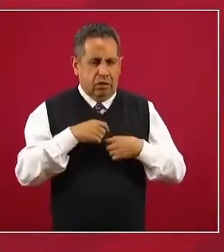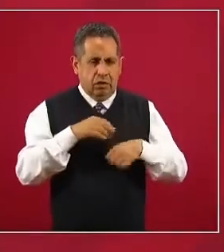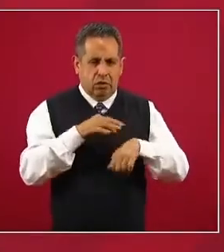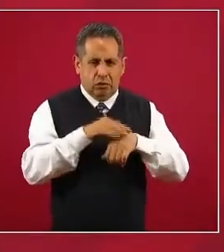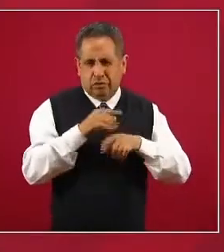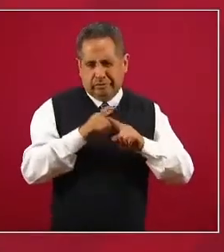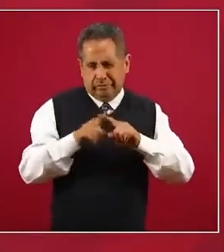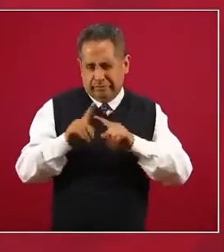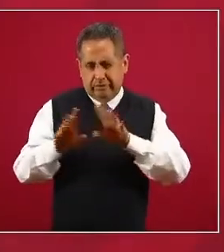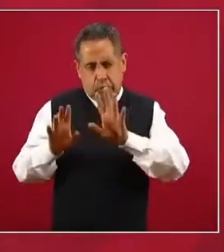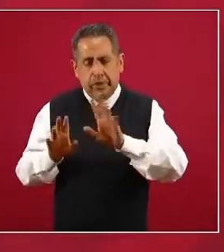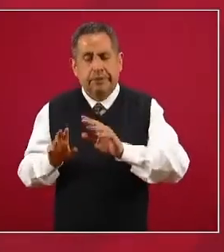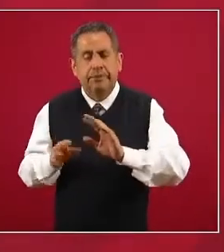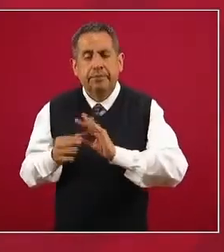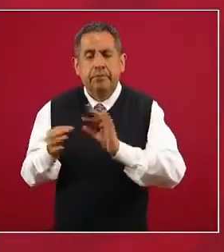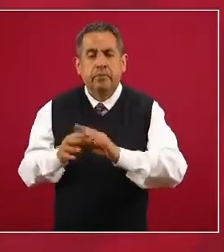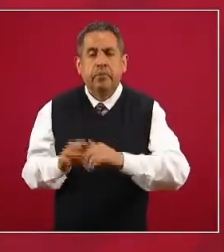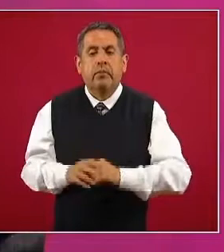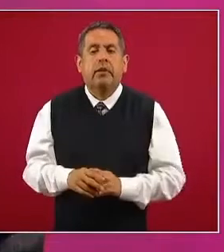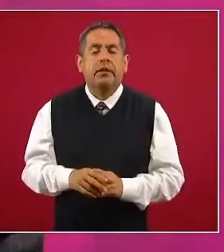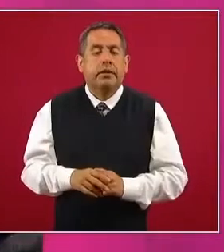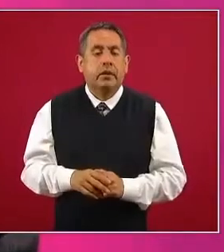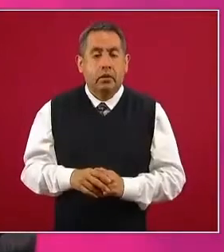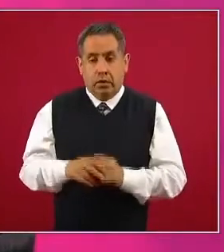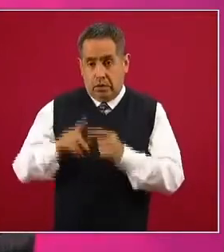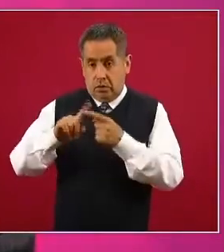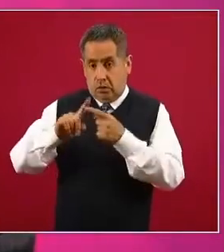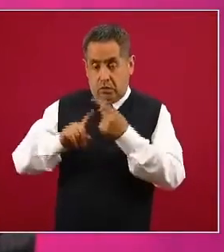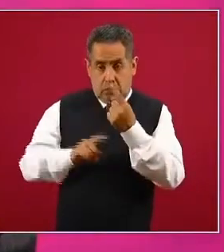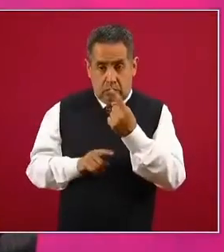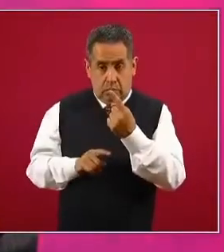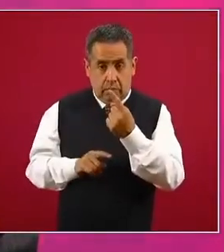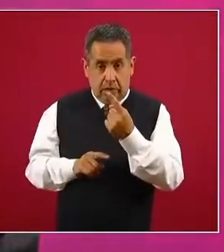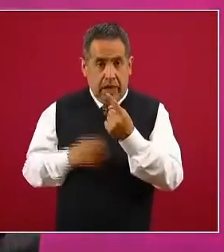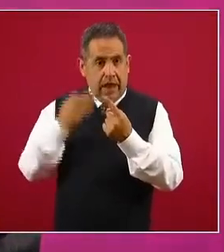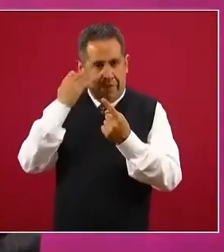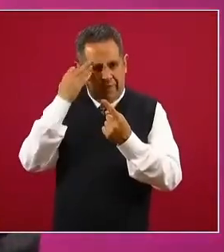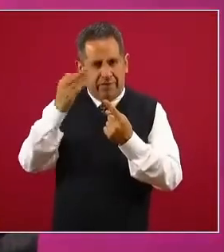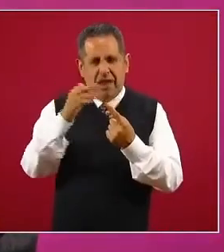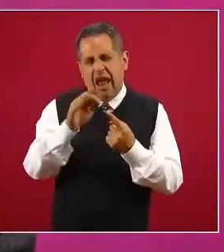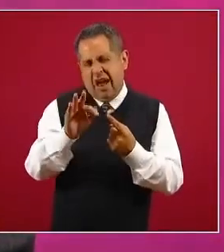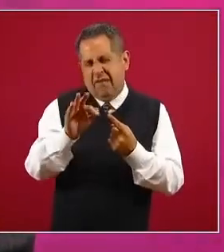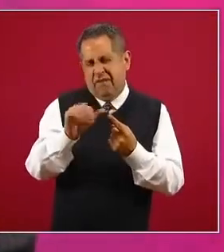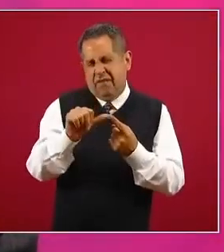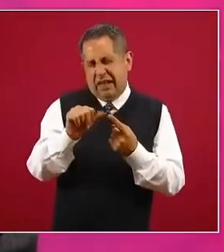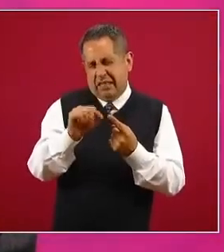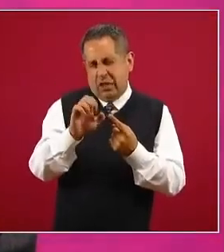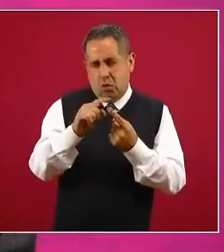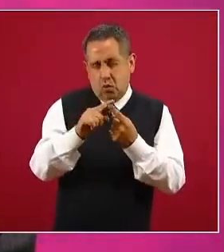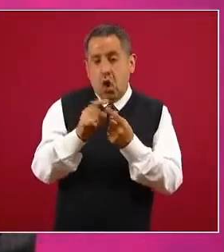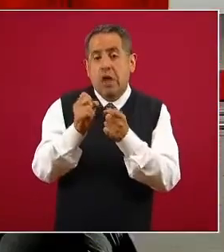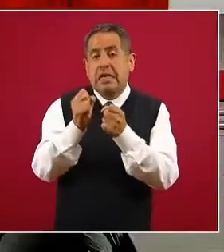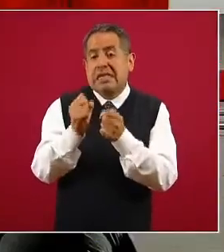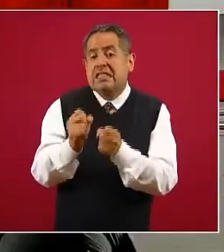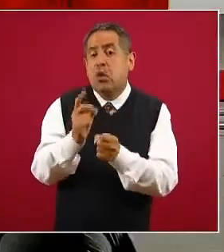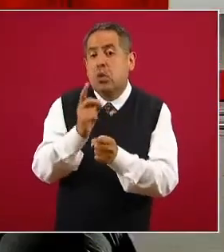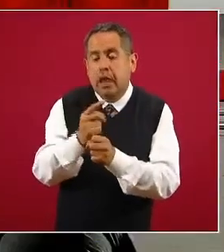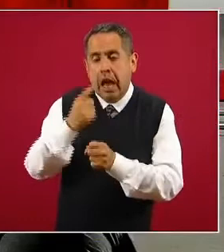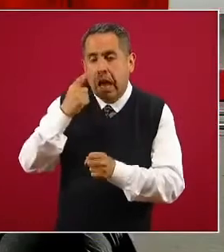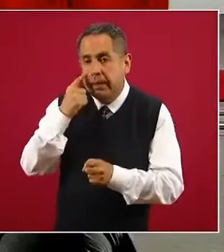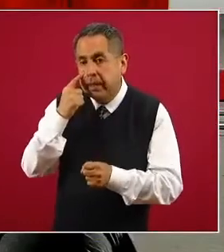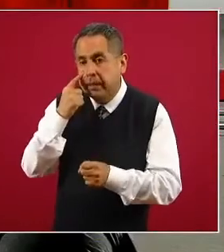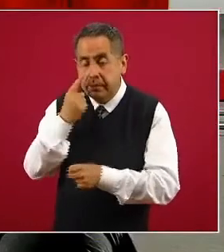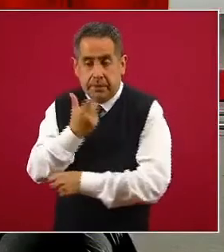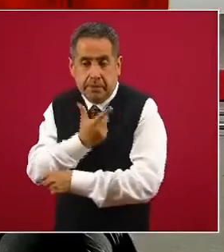pequeñas variaciones, desde luego. Entonces, la etapa 1, o la fase 1, fases se llaman seguridad, es el propósito